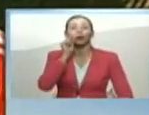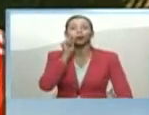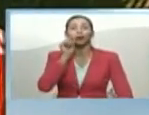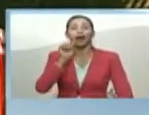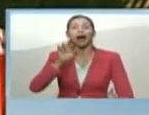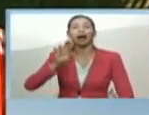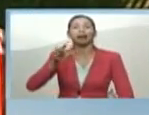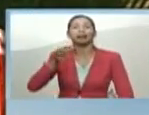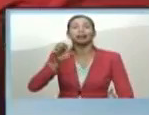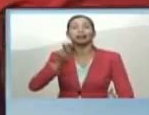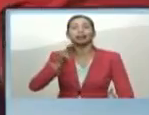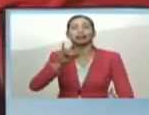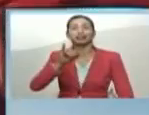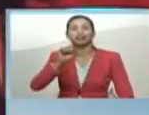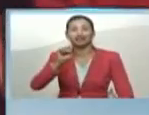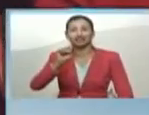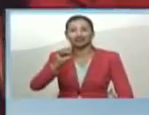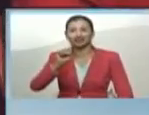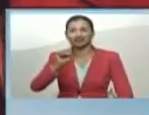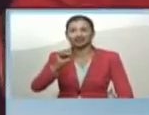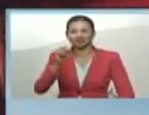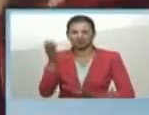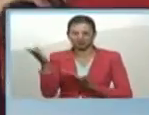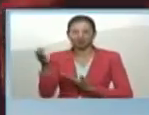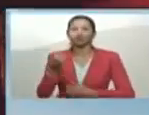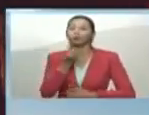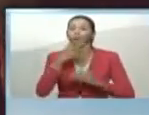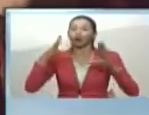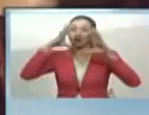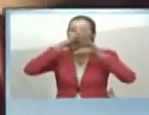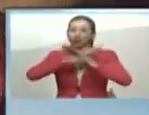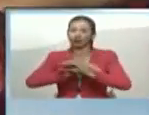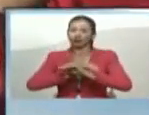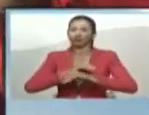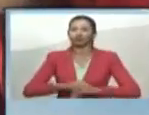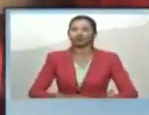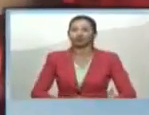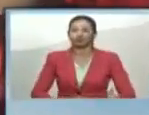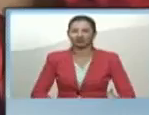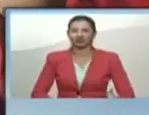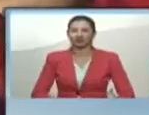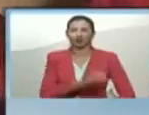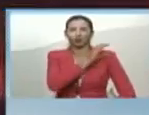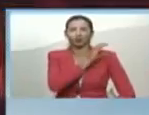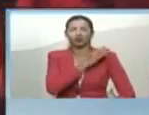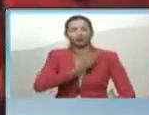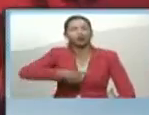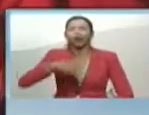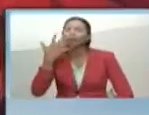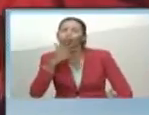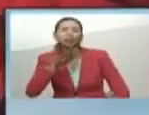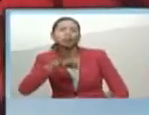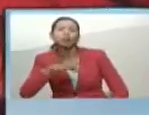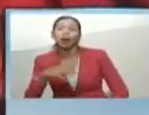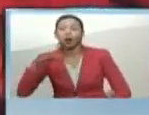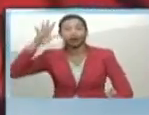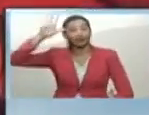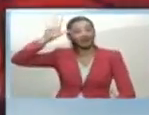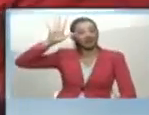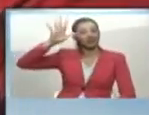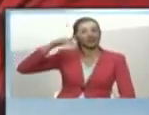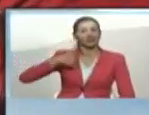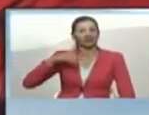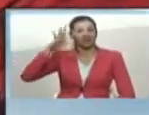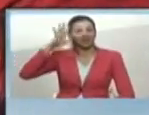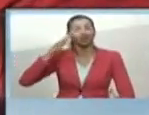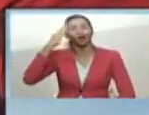argen argenis Marín Buenas noches comandante presidente dónde está No lo ve por aquí camarada